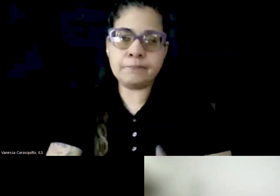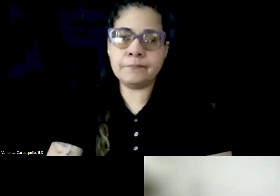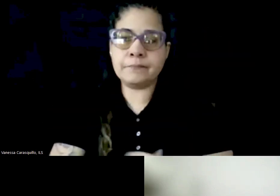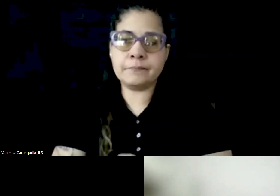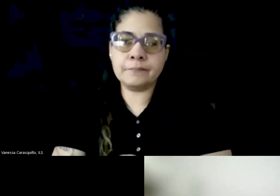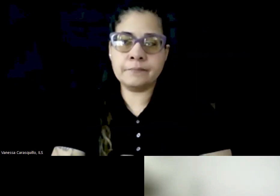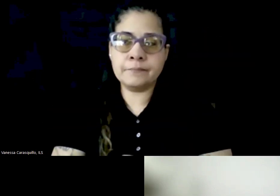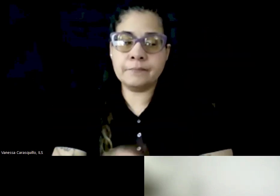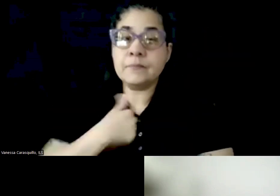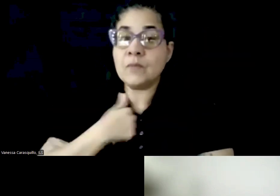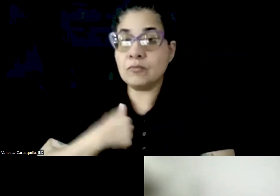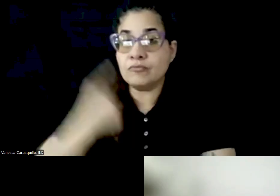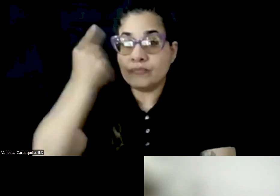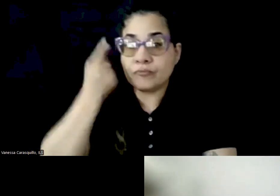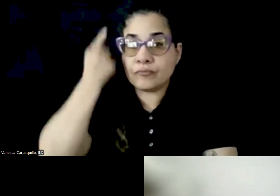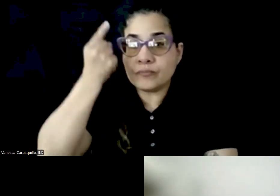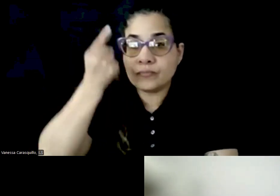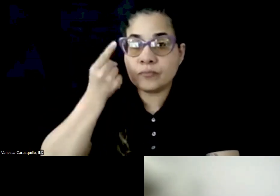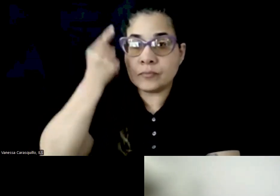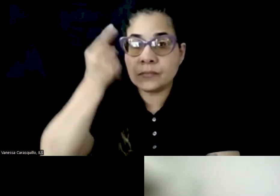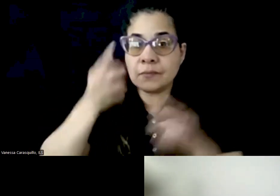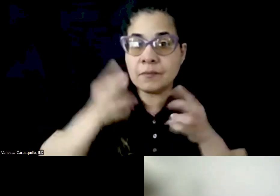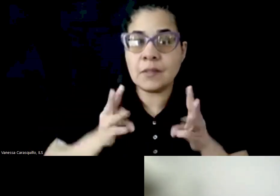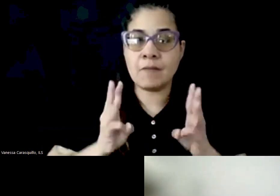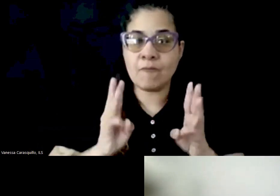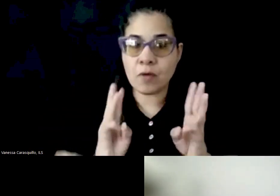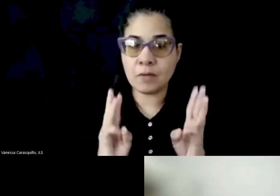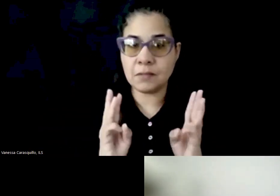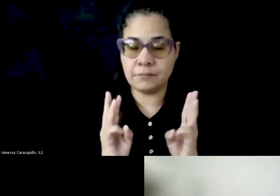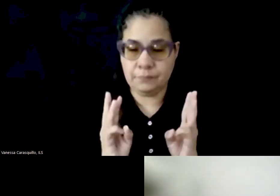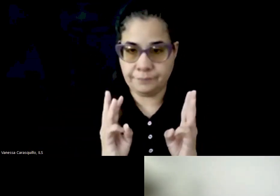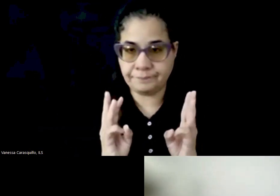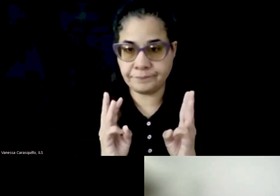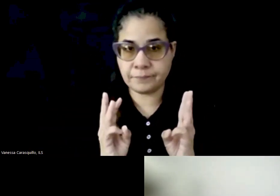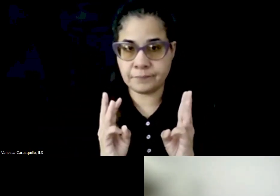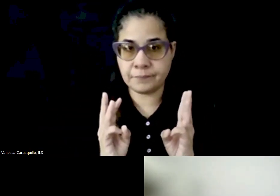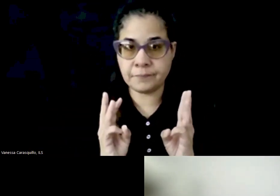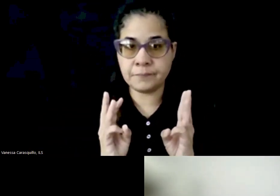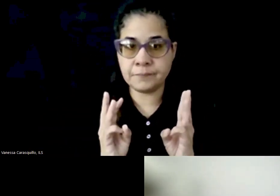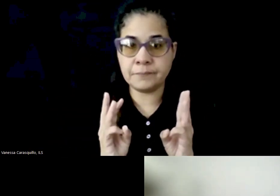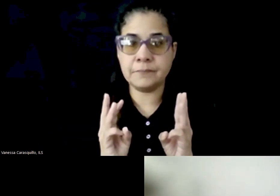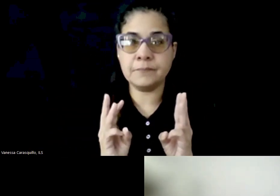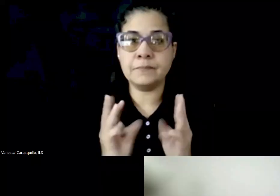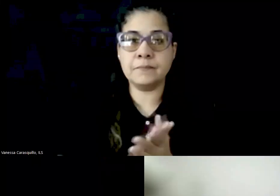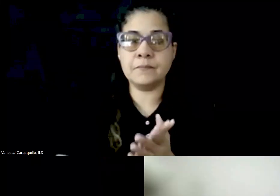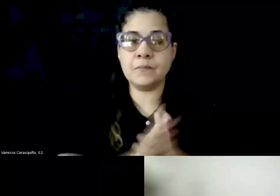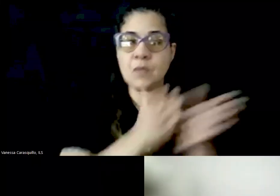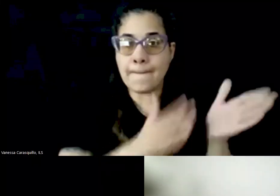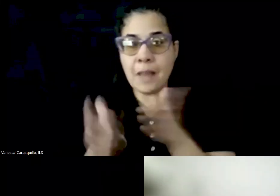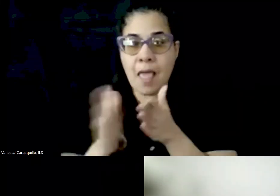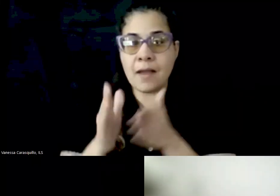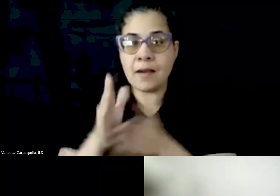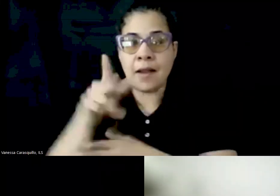ahí yo pienso que la forma en que los planes del PEI o COMPU